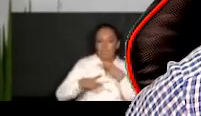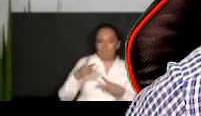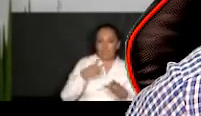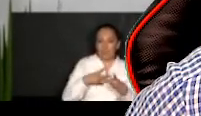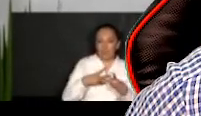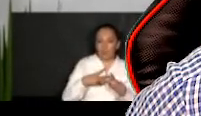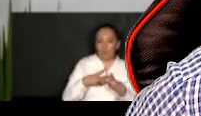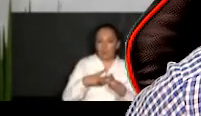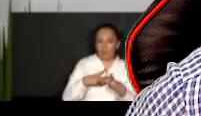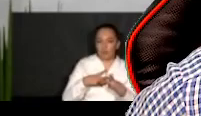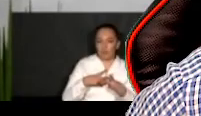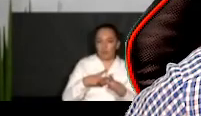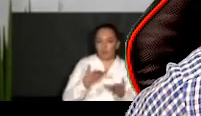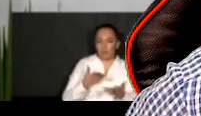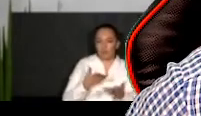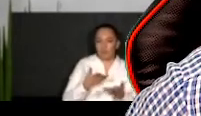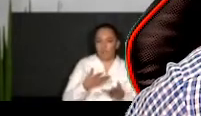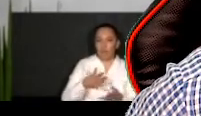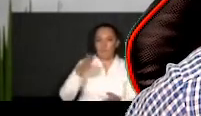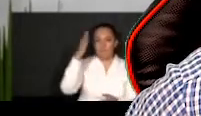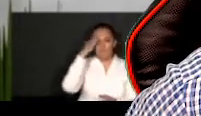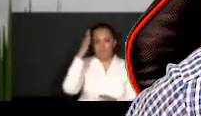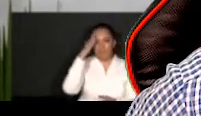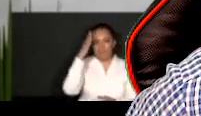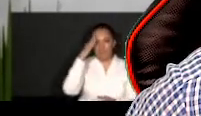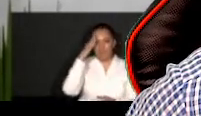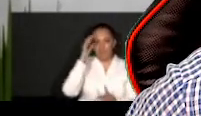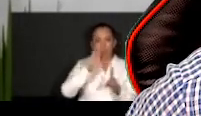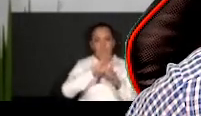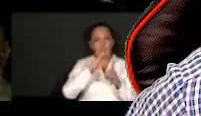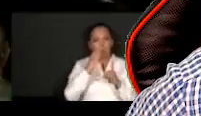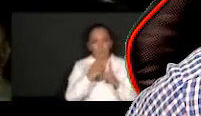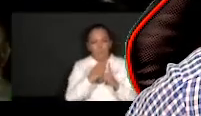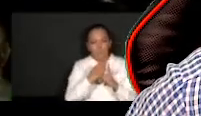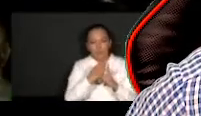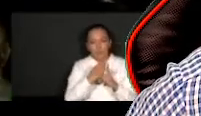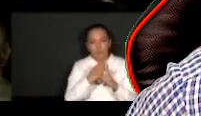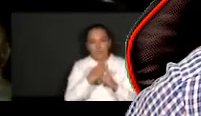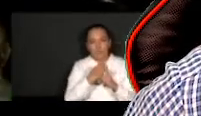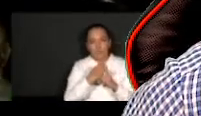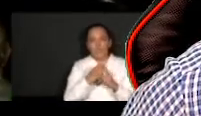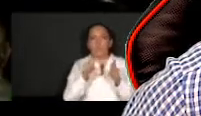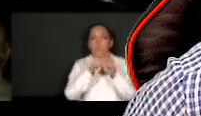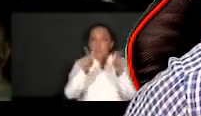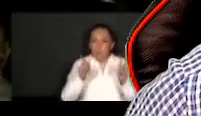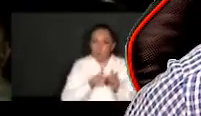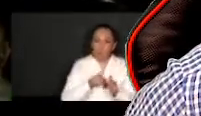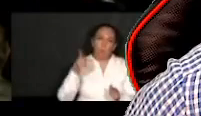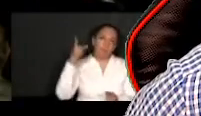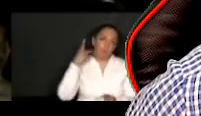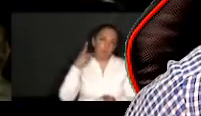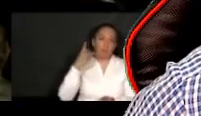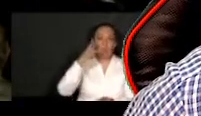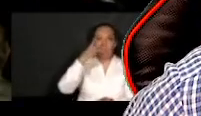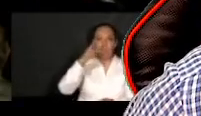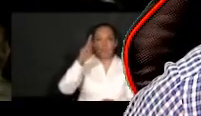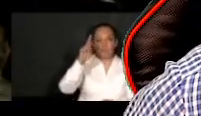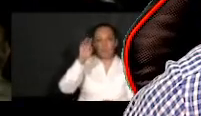gracias a don Jesús Zambrano, presidente del Comité Ejecutivo Nacional del PRD. Gracias, querido